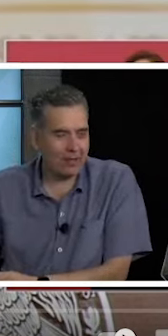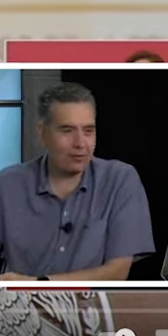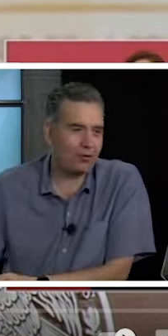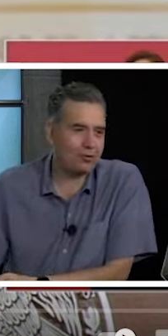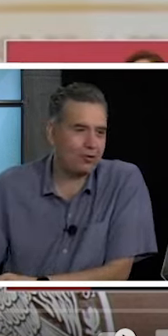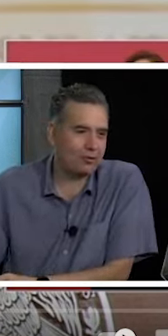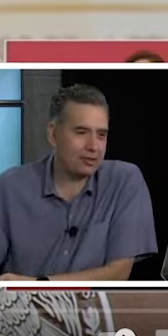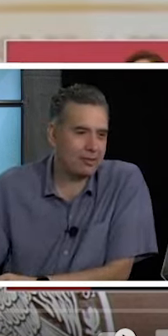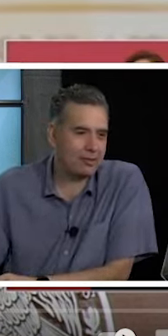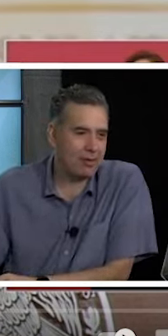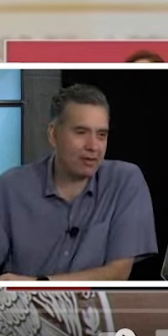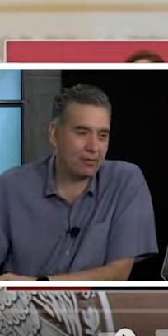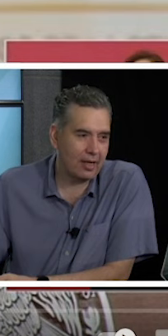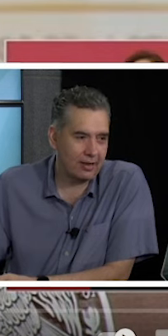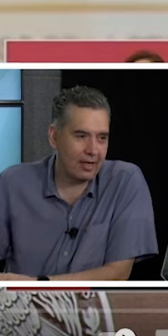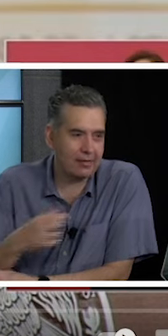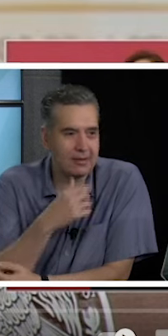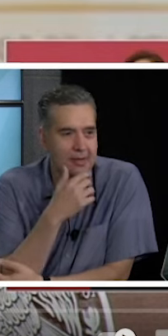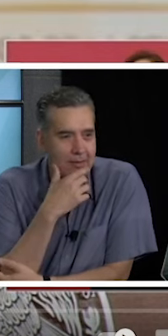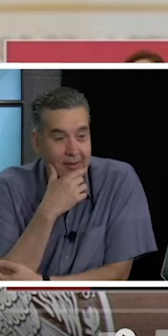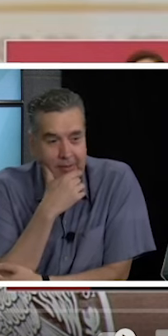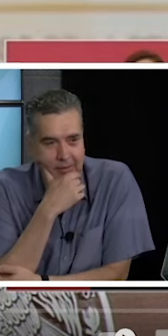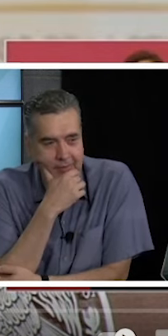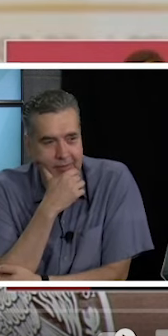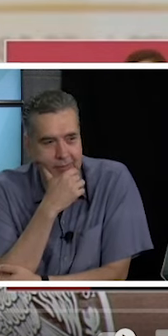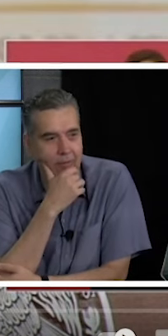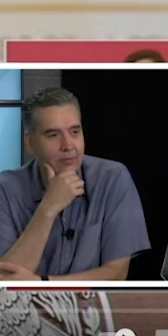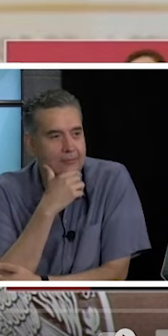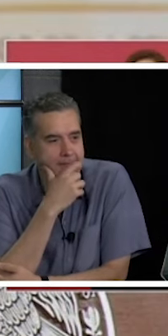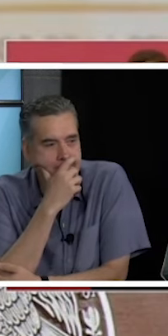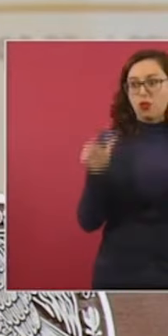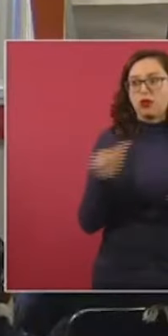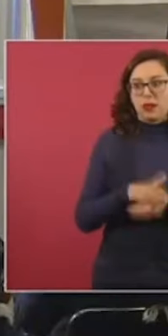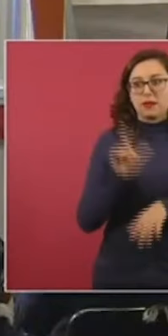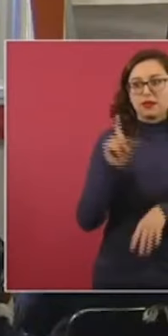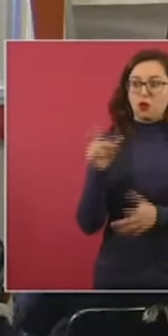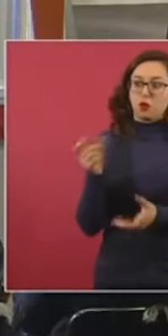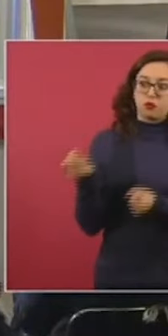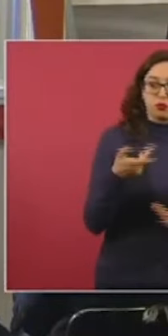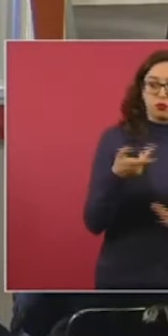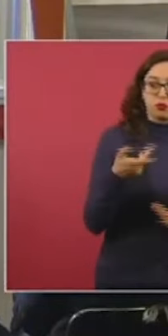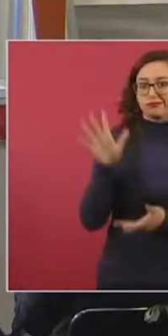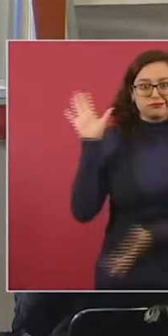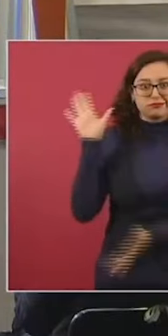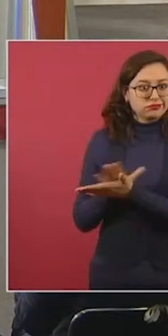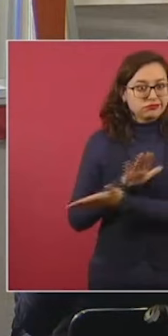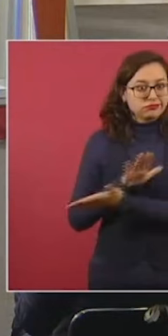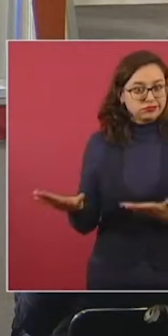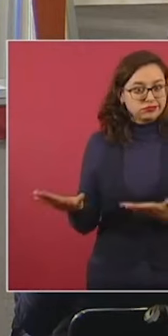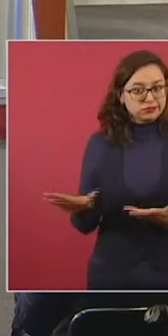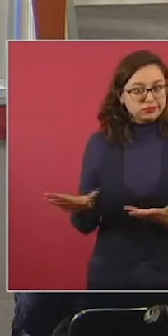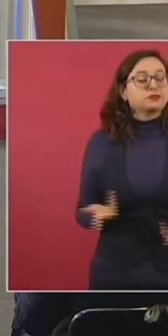esté jorobando, no los oigo, no sé si me hablaron o no. Ah, ya está. ¿Qué estamos haciendo en coordinación con el